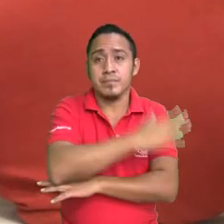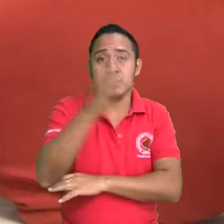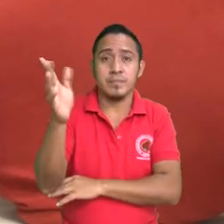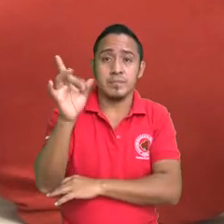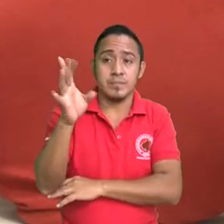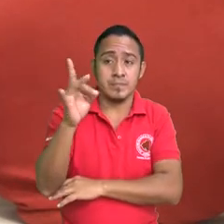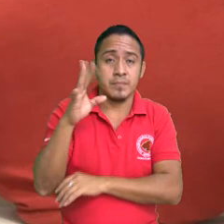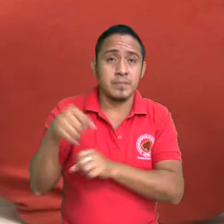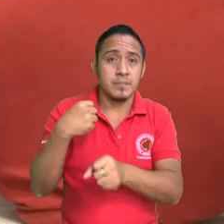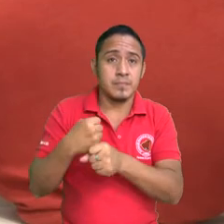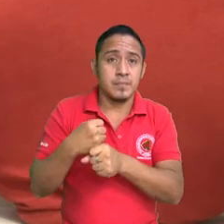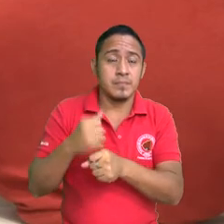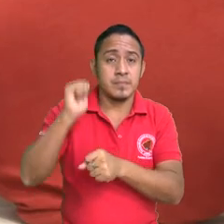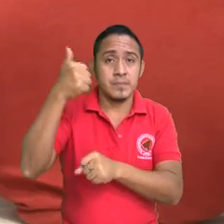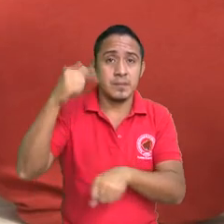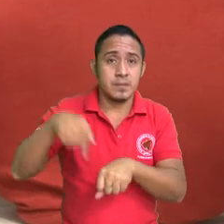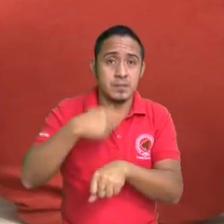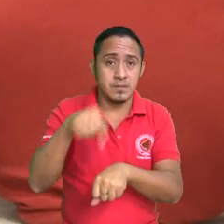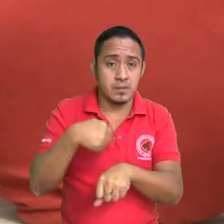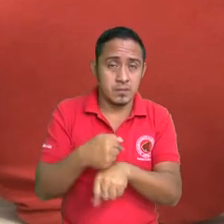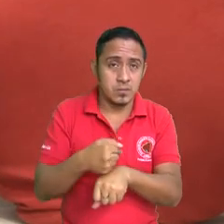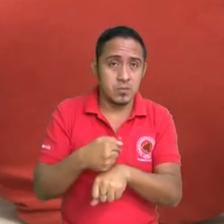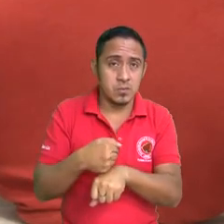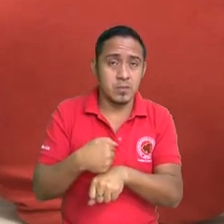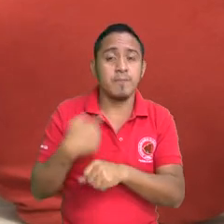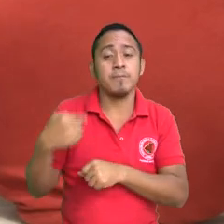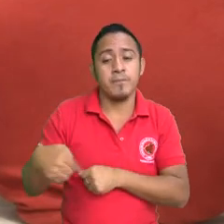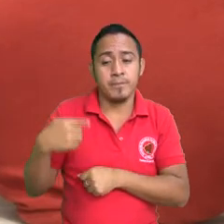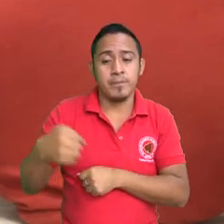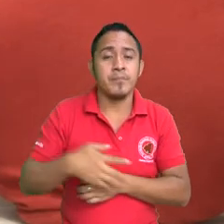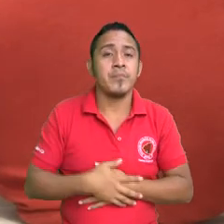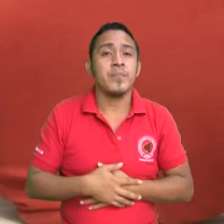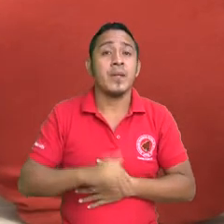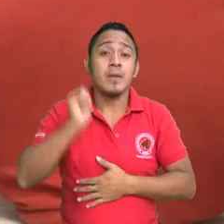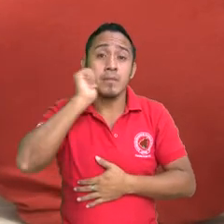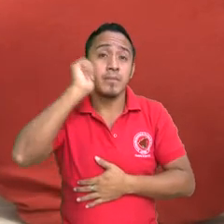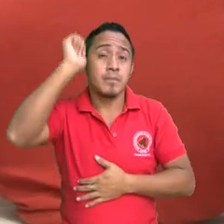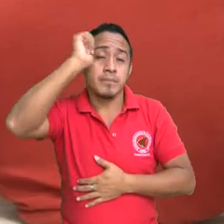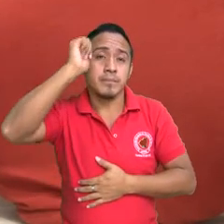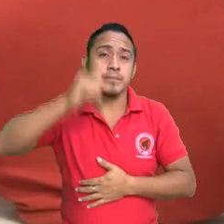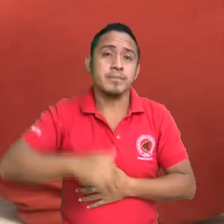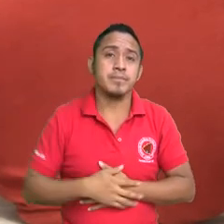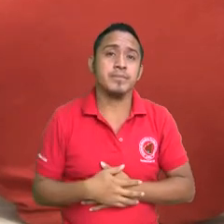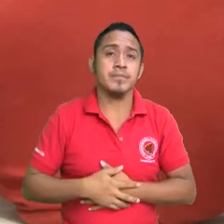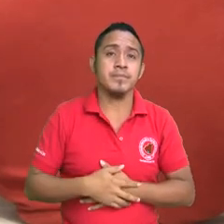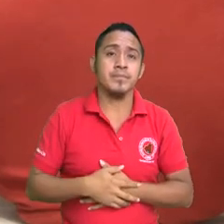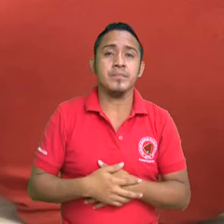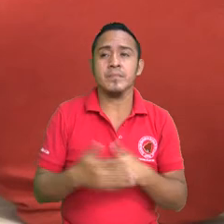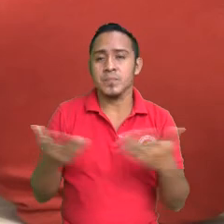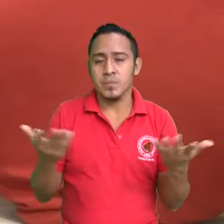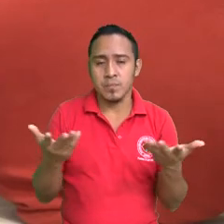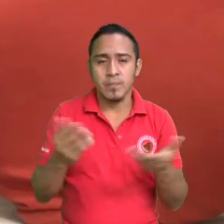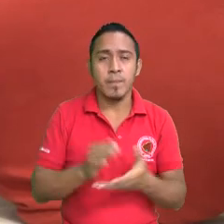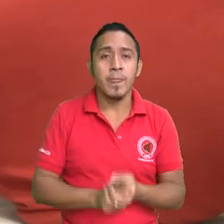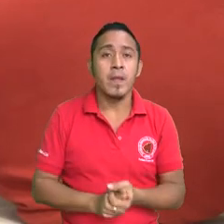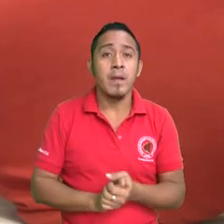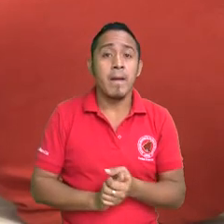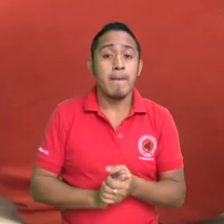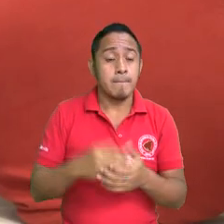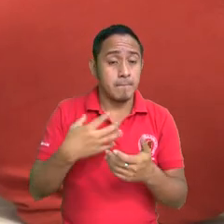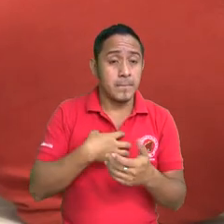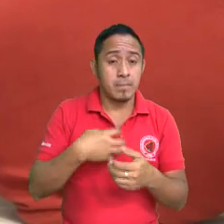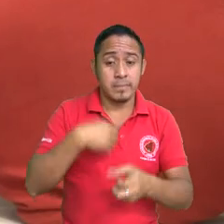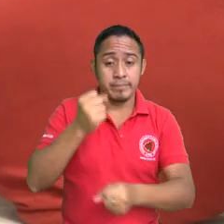15 años ya son hasta 6 horas permitidas diarias. En el caso del adulto, el tip que nos podemos llevar es que si